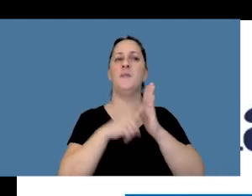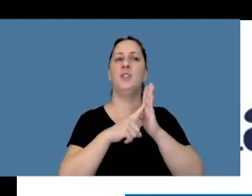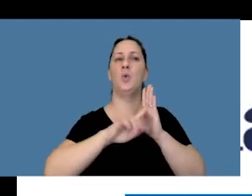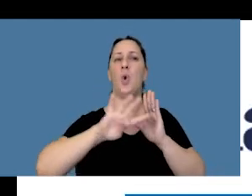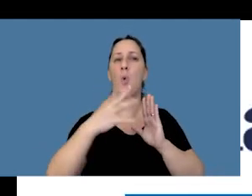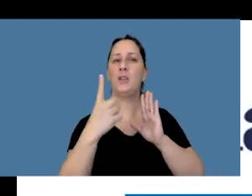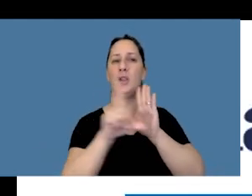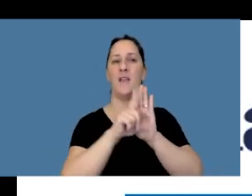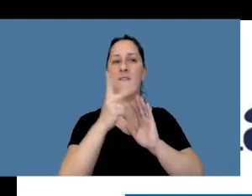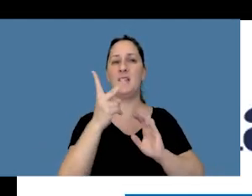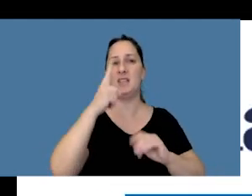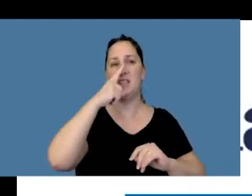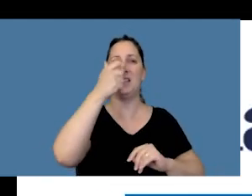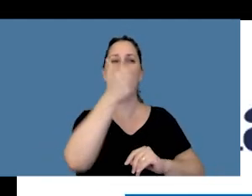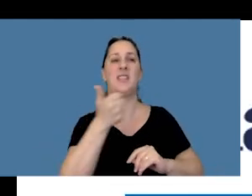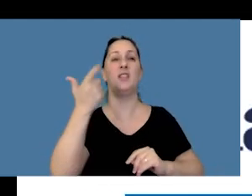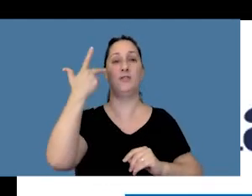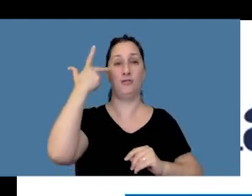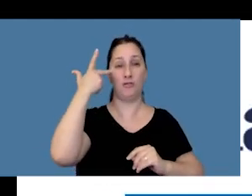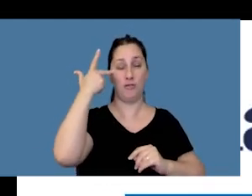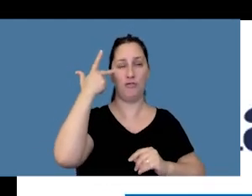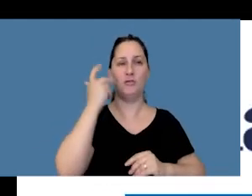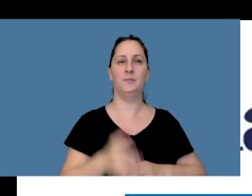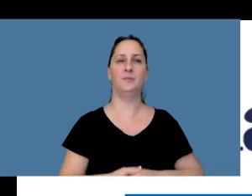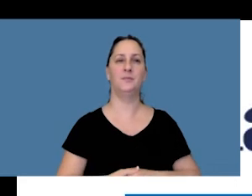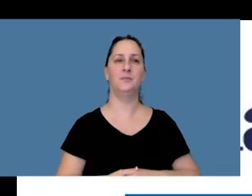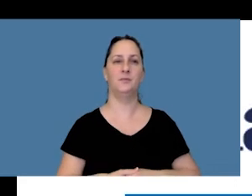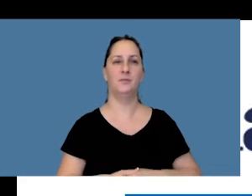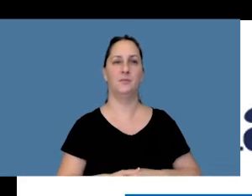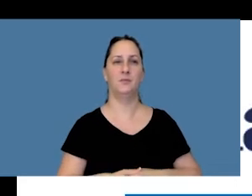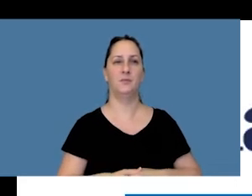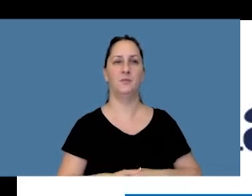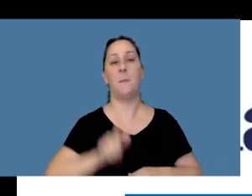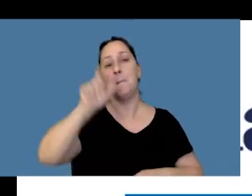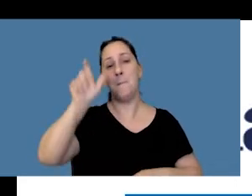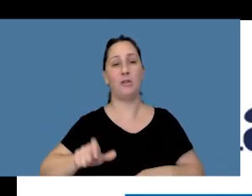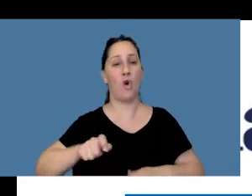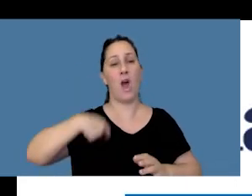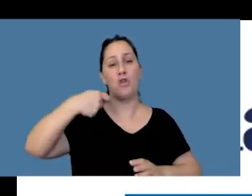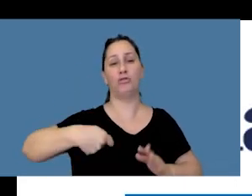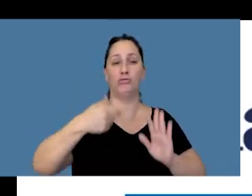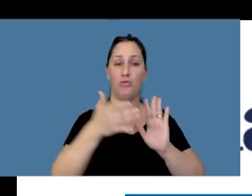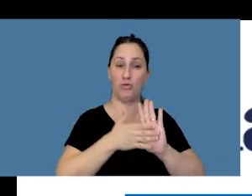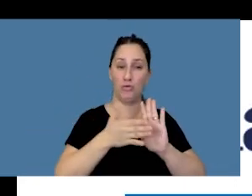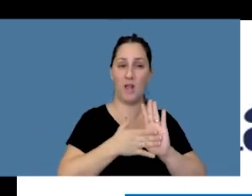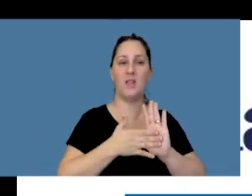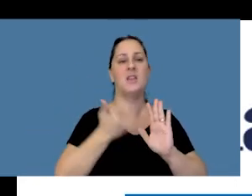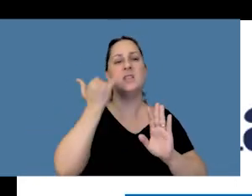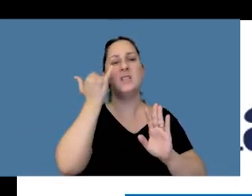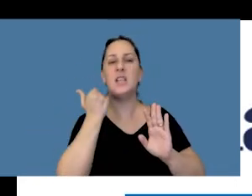de la ley 27618, dice que aquellos contribuyentes que hubieran dejado de